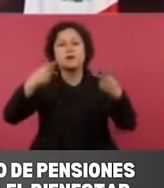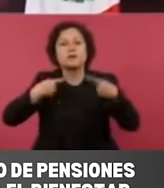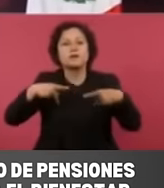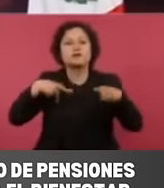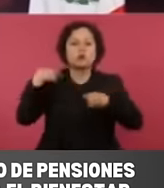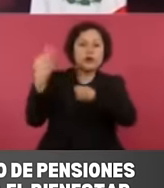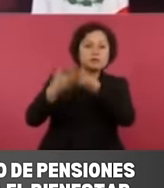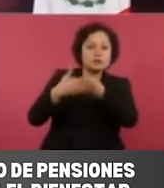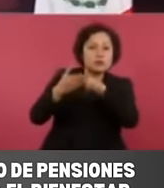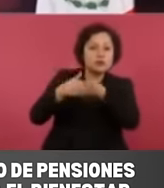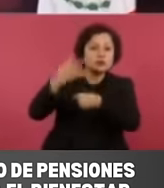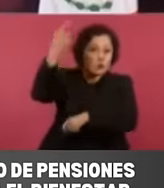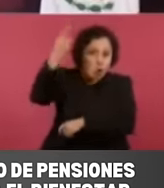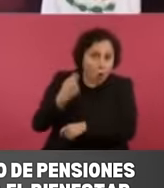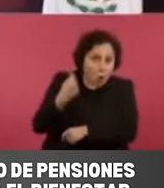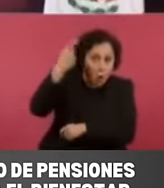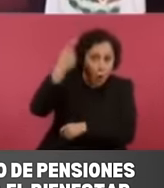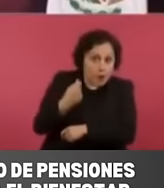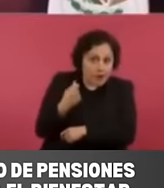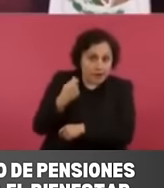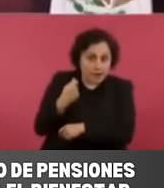que reciban más.